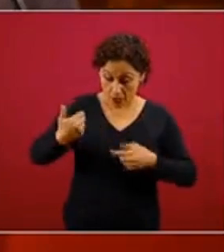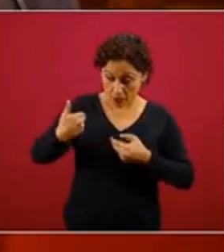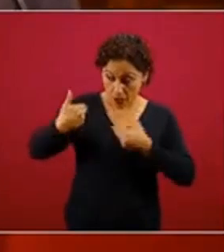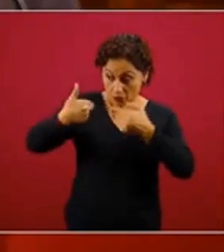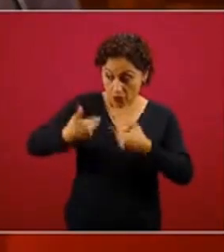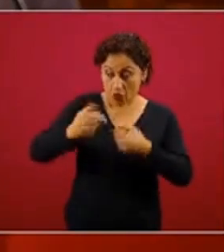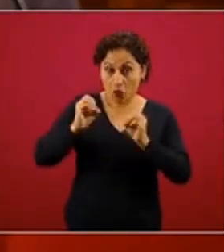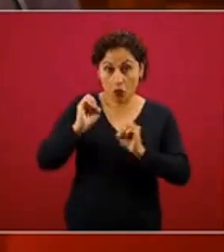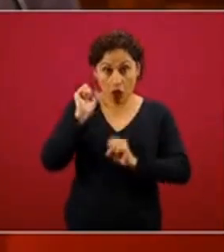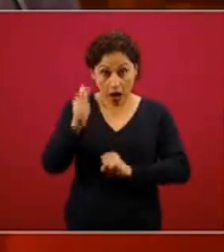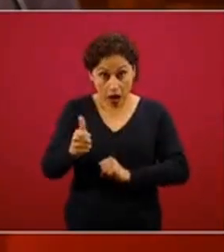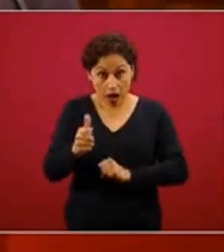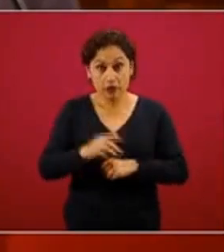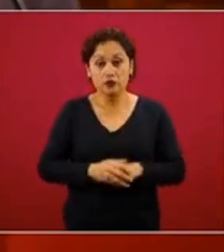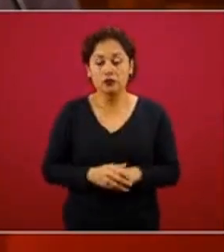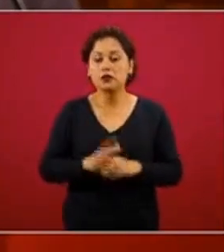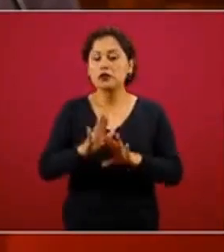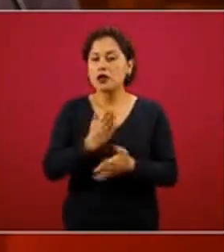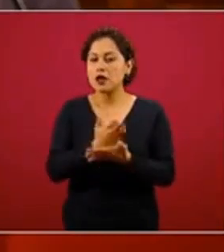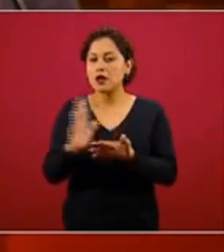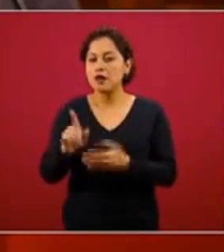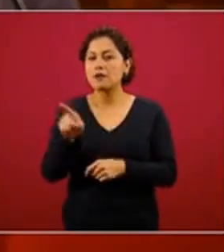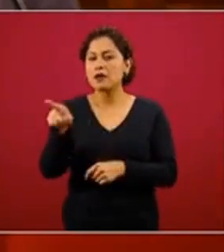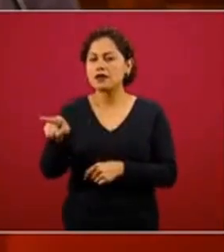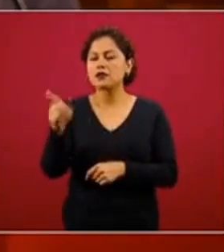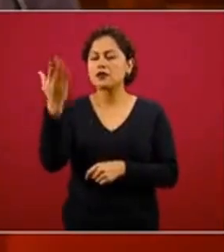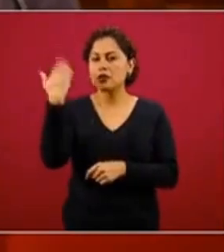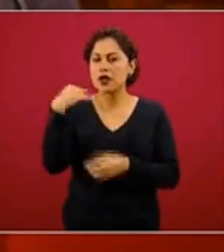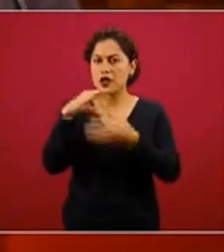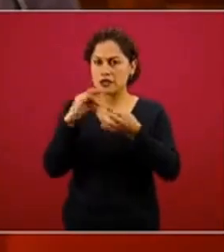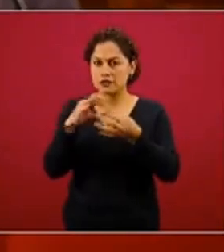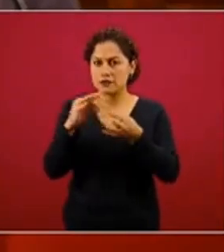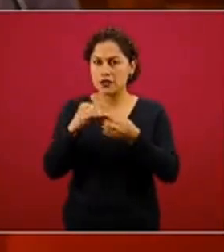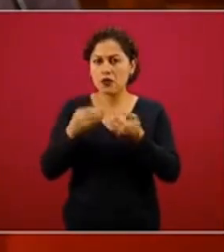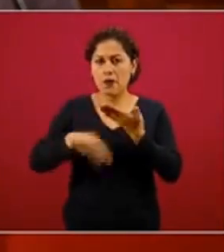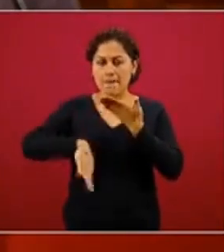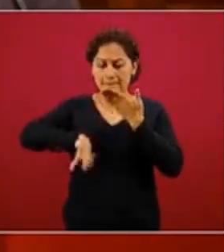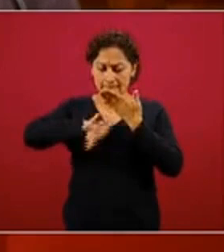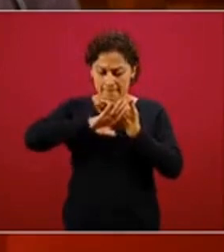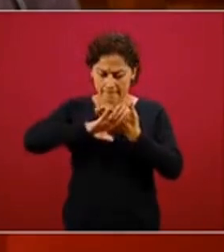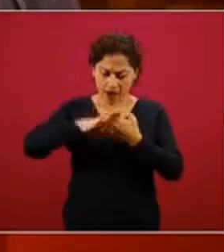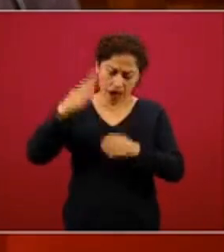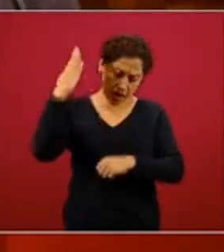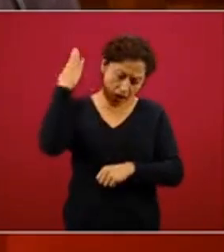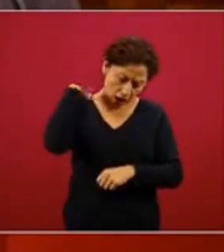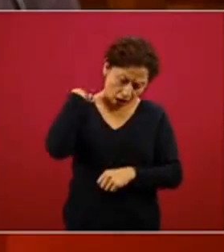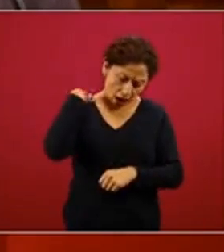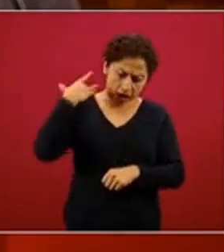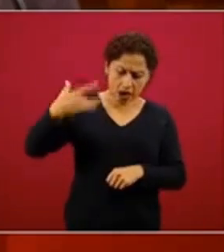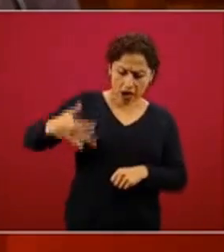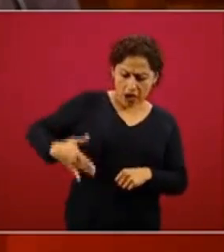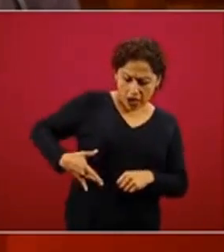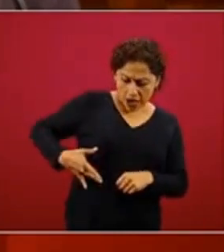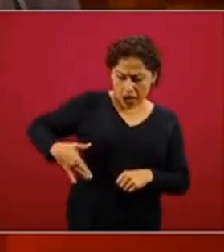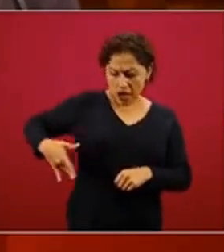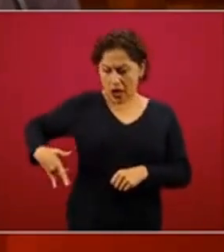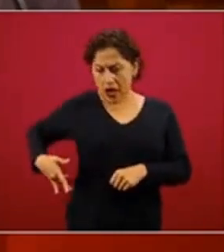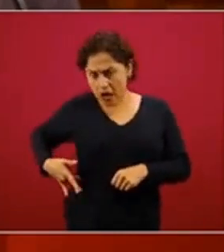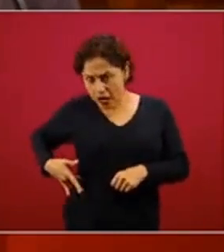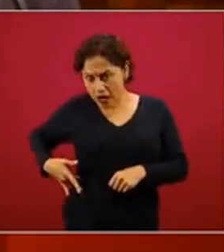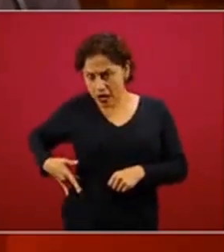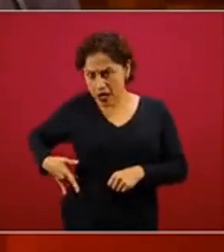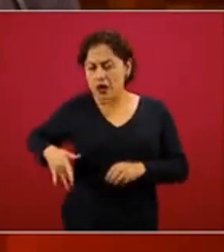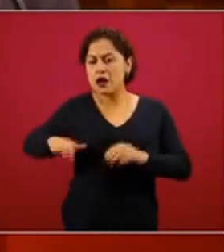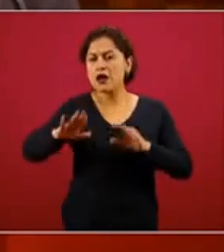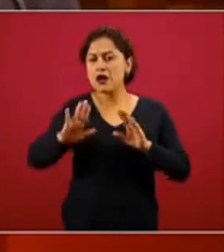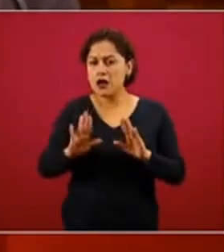que nos explicó que incluso este virus puede dañar pulmones, hígado, riñón, o sea, otros órganos, si los